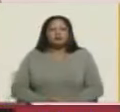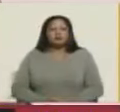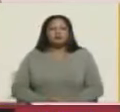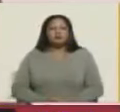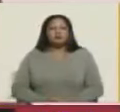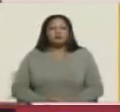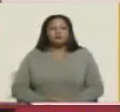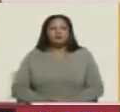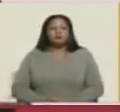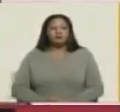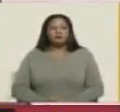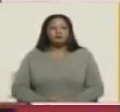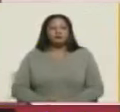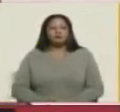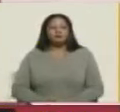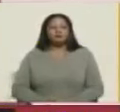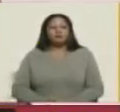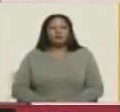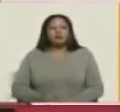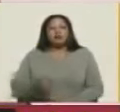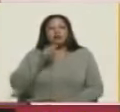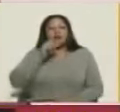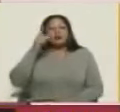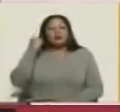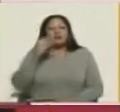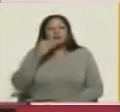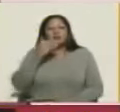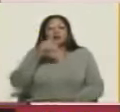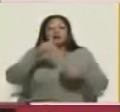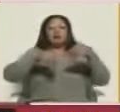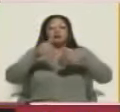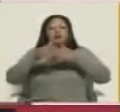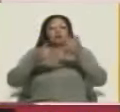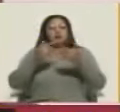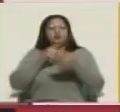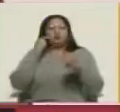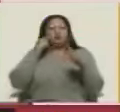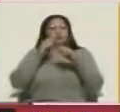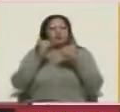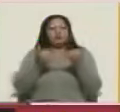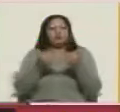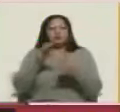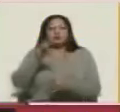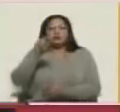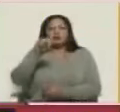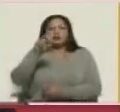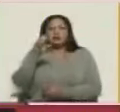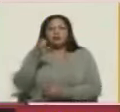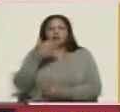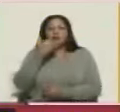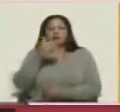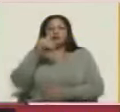Y quienes ayer pedían elecciones y tienen 6 años pidiendo elecciones, ahora están horrorizados porque el CNE llamó elecciones.